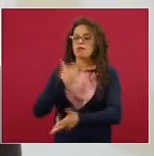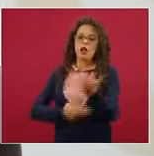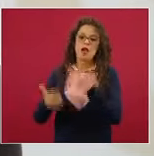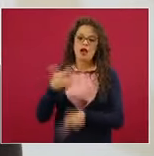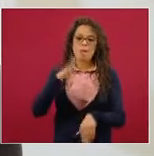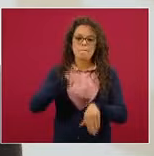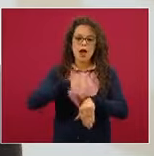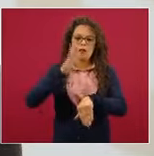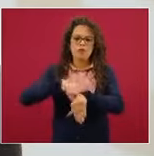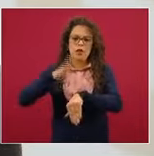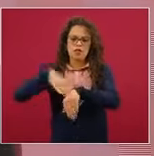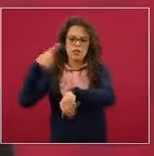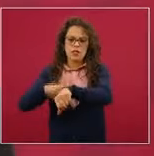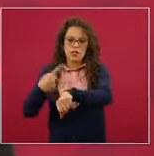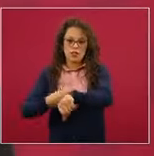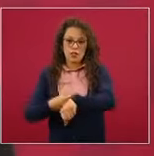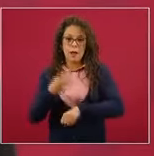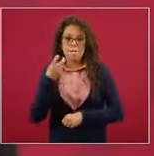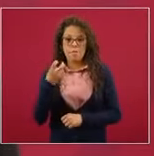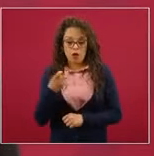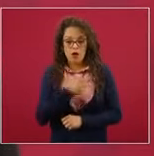las acciones preventivas,